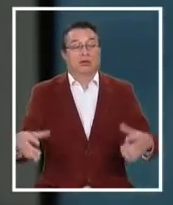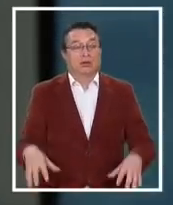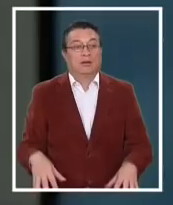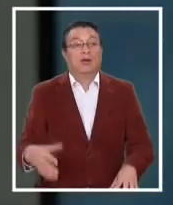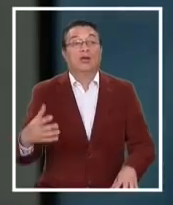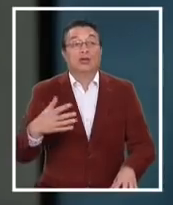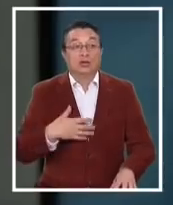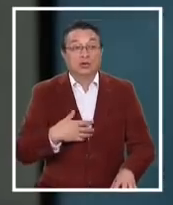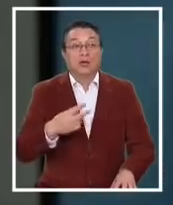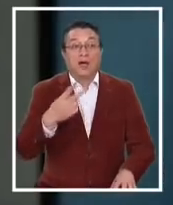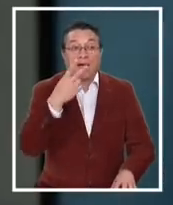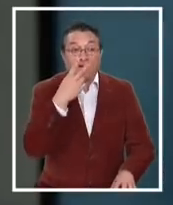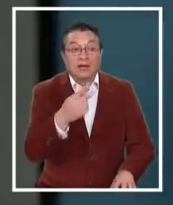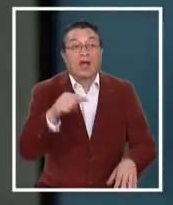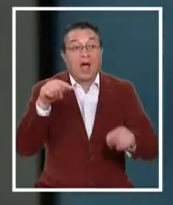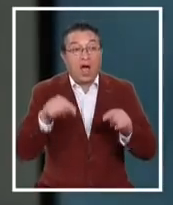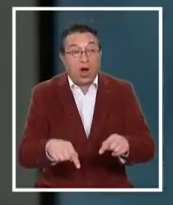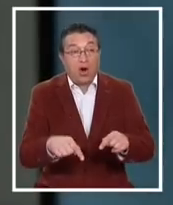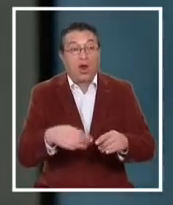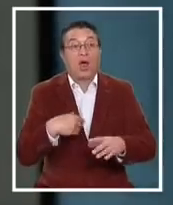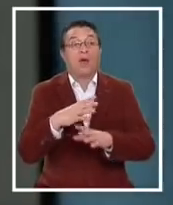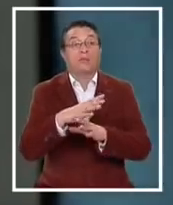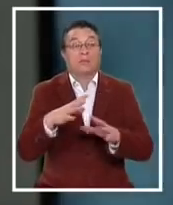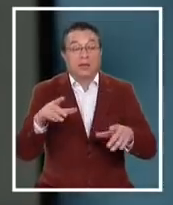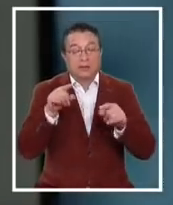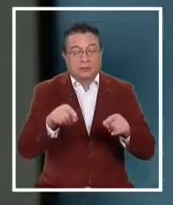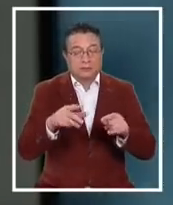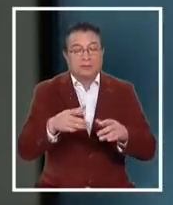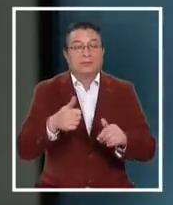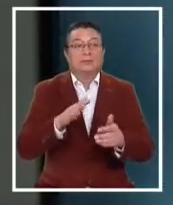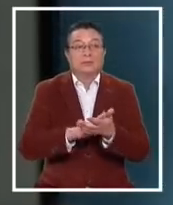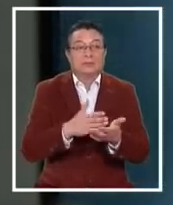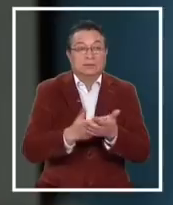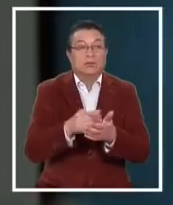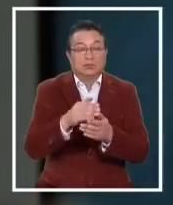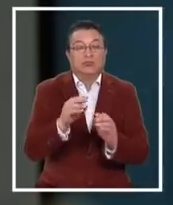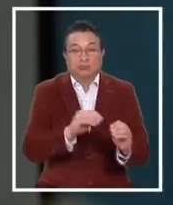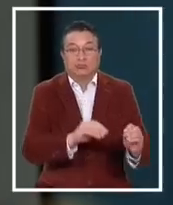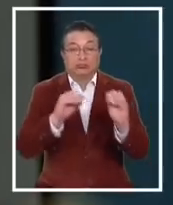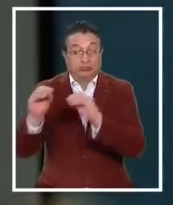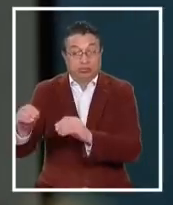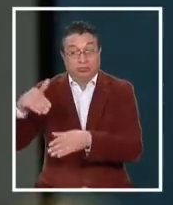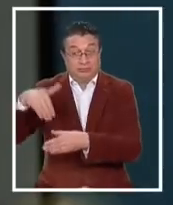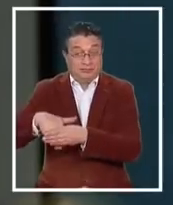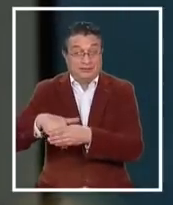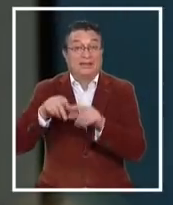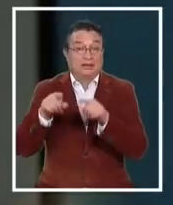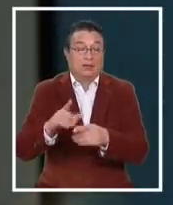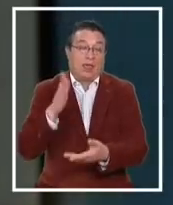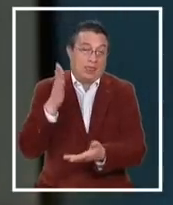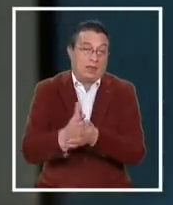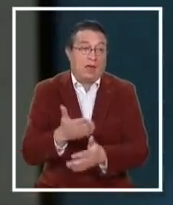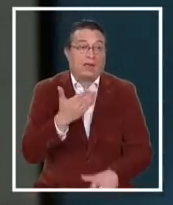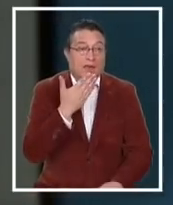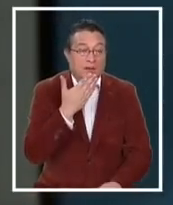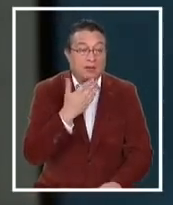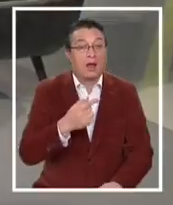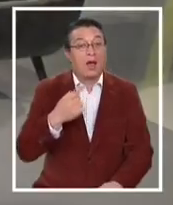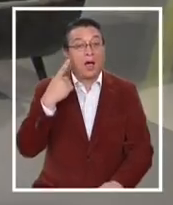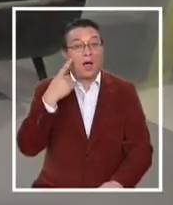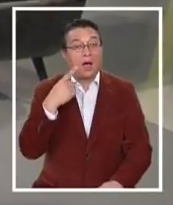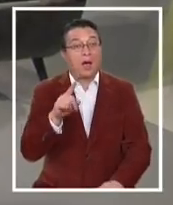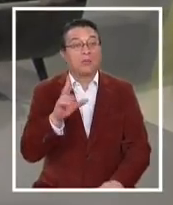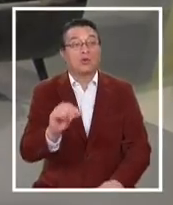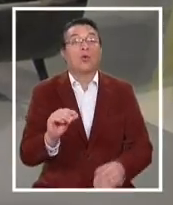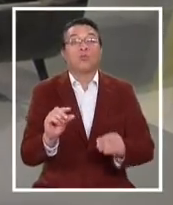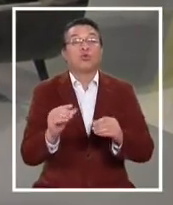Creo que haber ahora apretado las medidas sanitarias es lo que hay que hacer. La postergación de la elección es parte de eso también, de esa decisión. Pero no un poco tarde